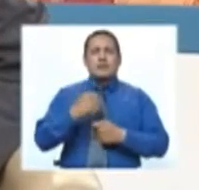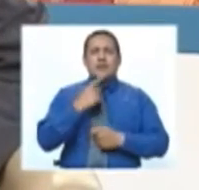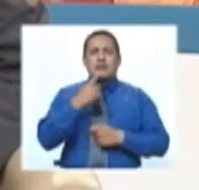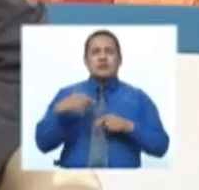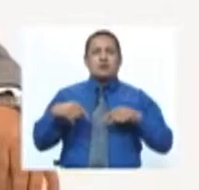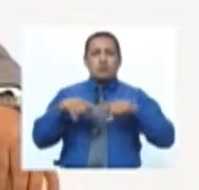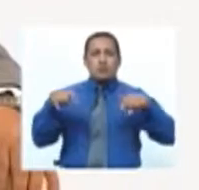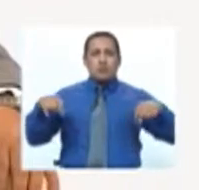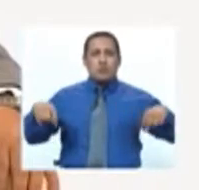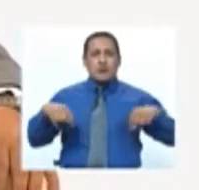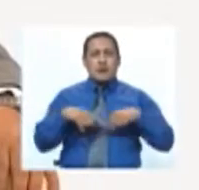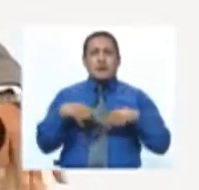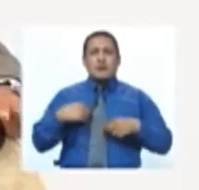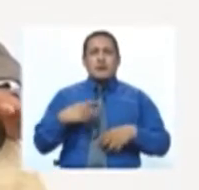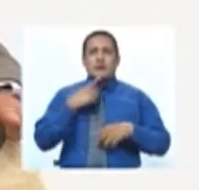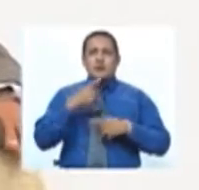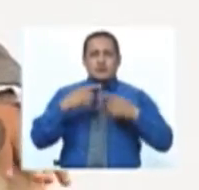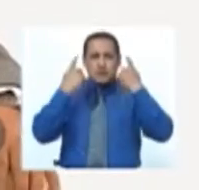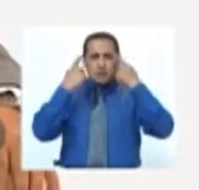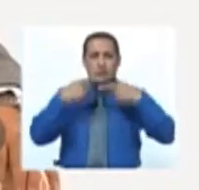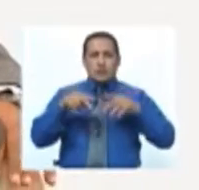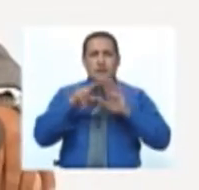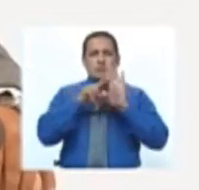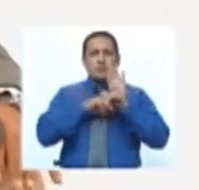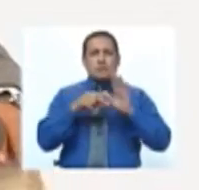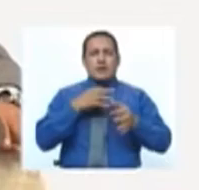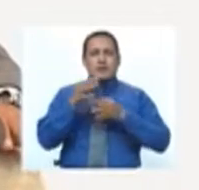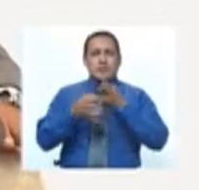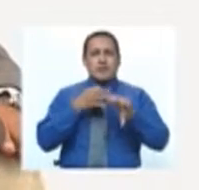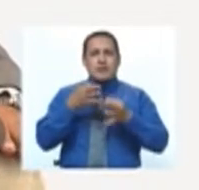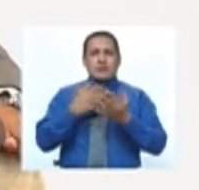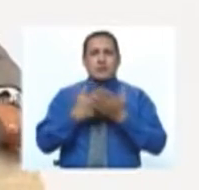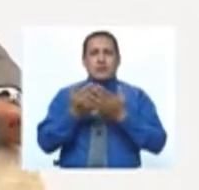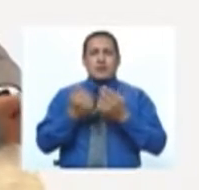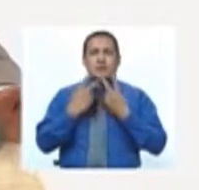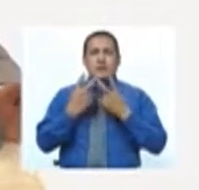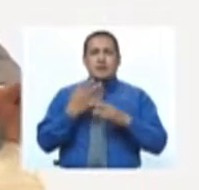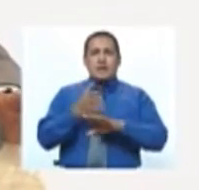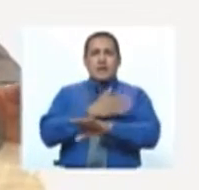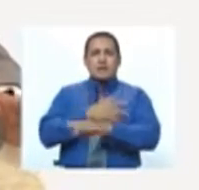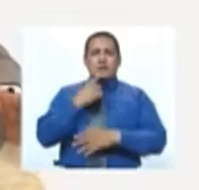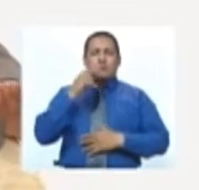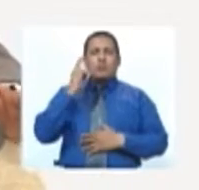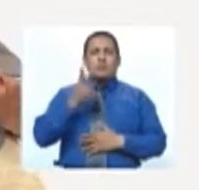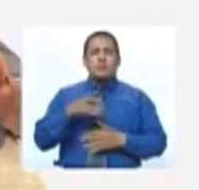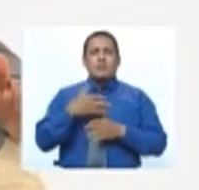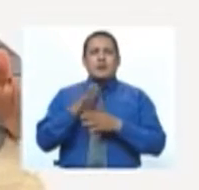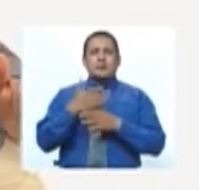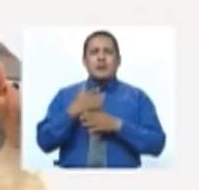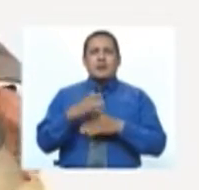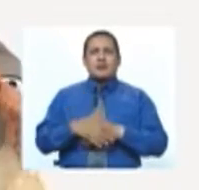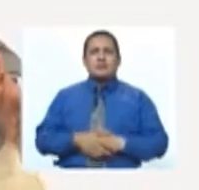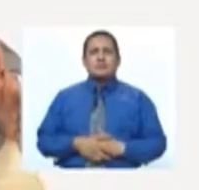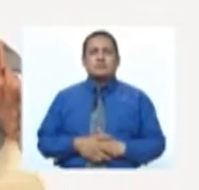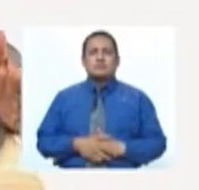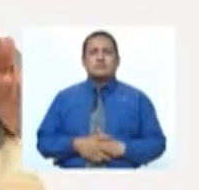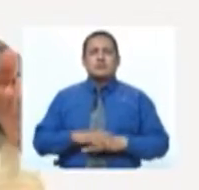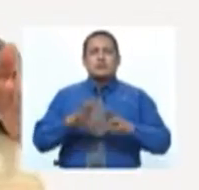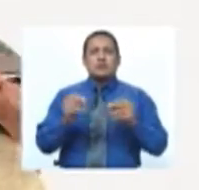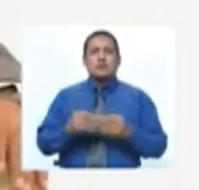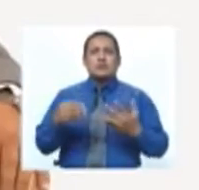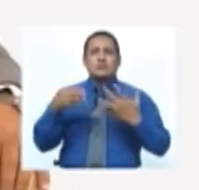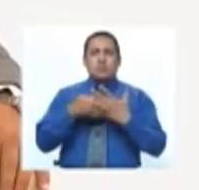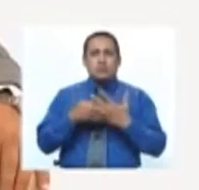El escenario, y de acuerdo a la norma, invita a indicar que están prohibidos de participar